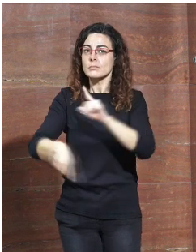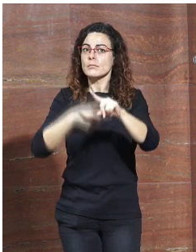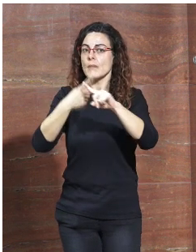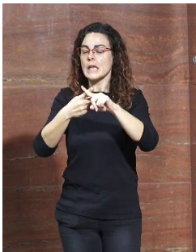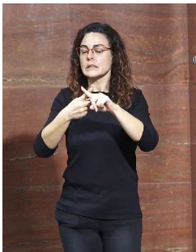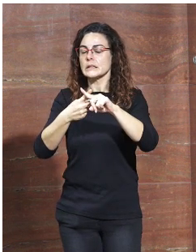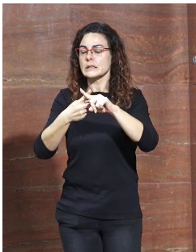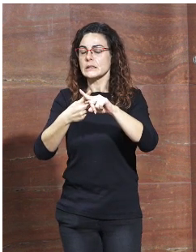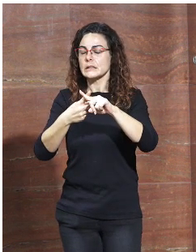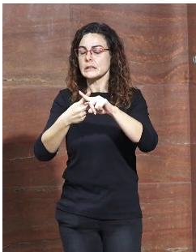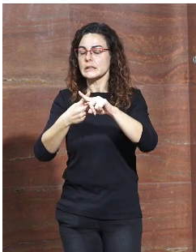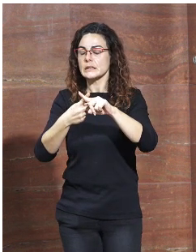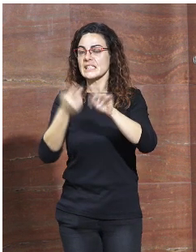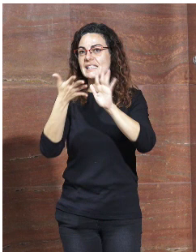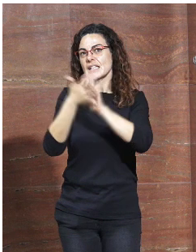sean más sutiles.